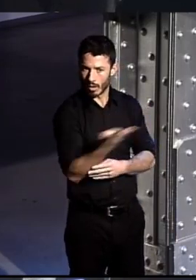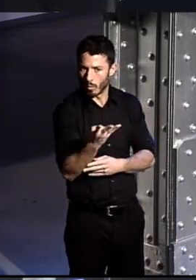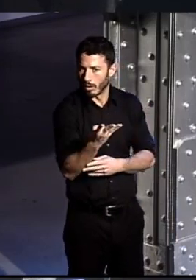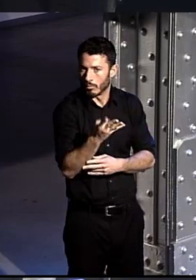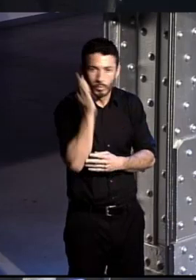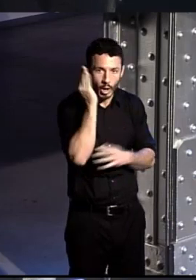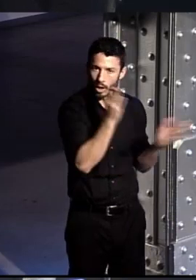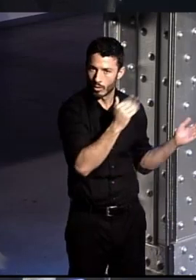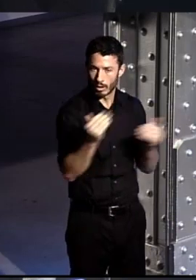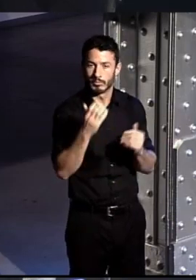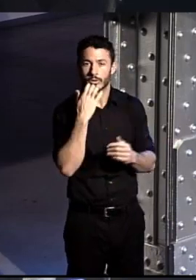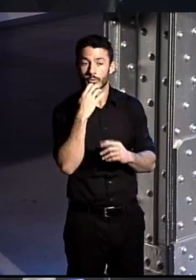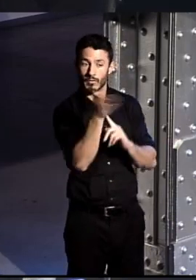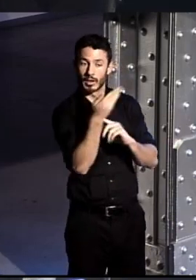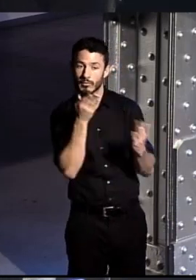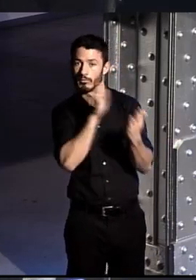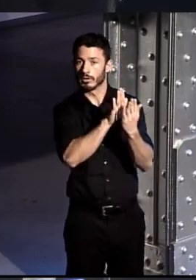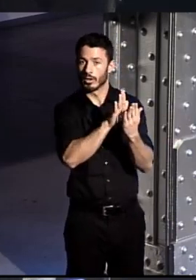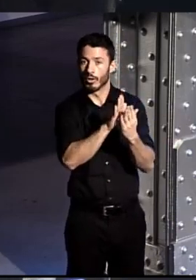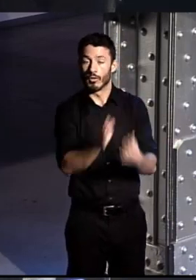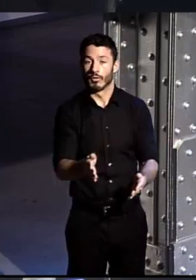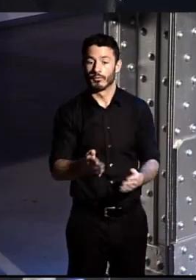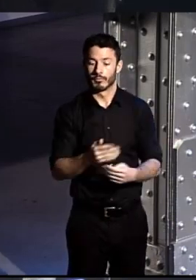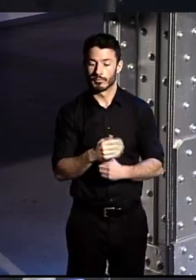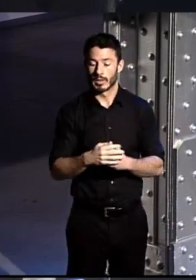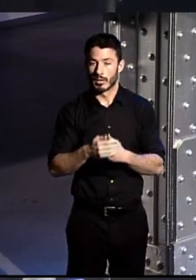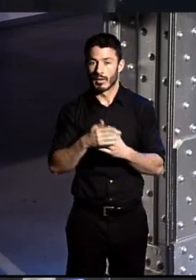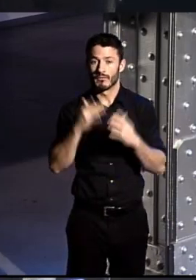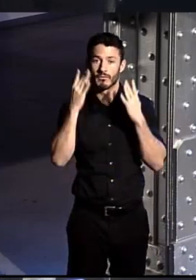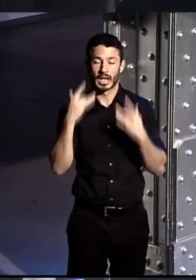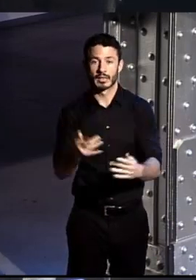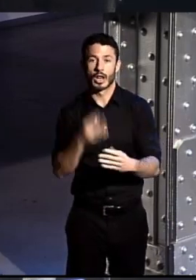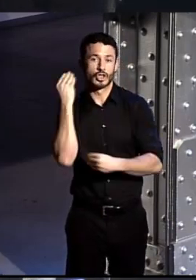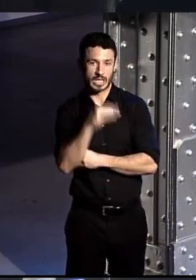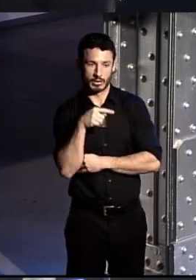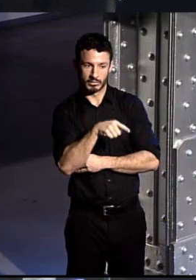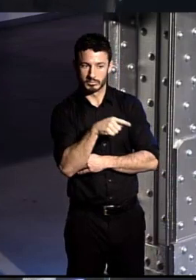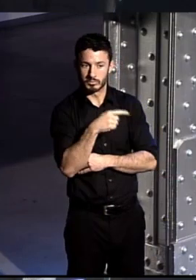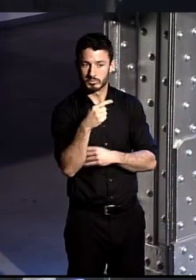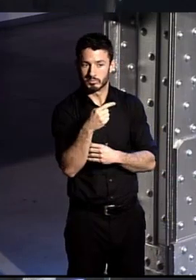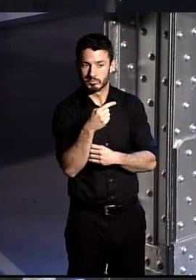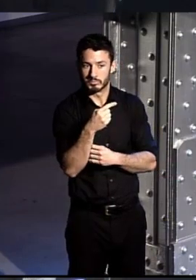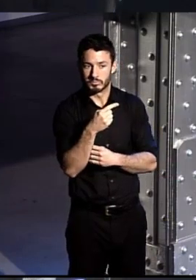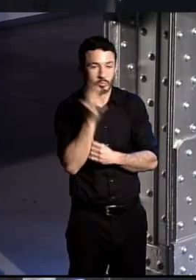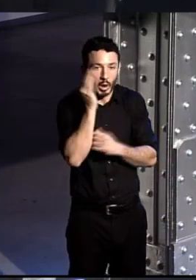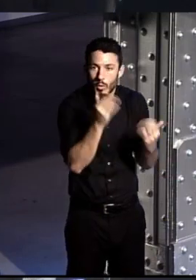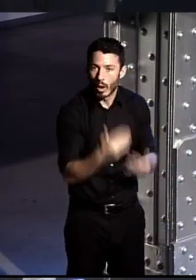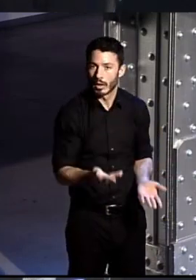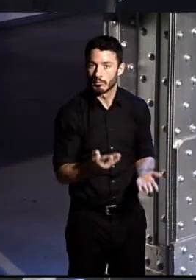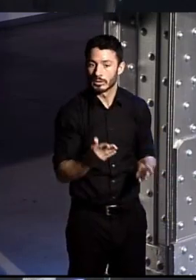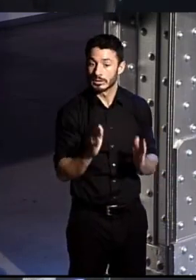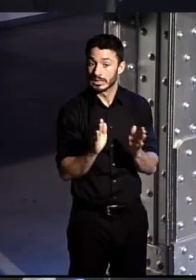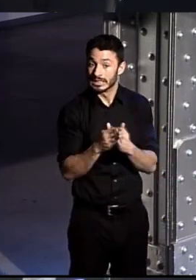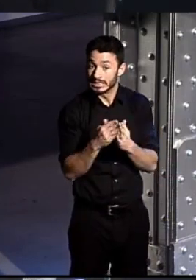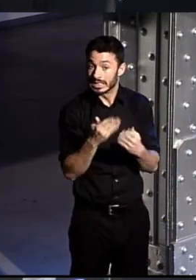ejemplo, Frente a la bandera o en La esfinge de los hielos, pero en casi todas las demás la mujer puede ser